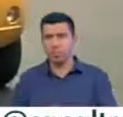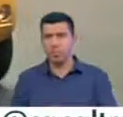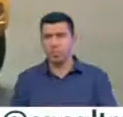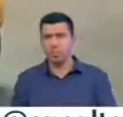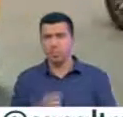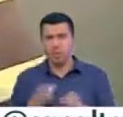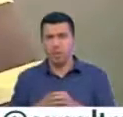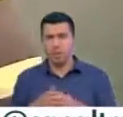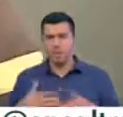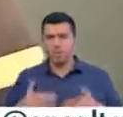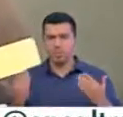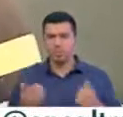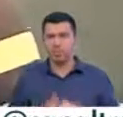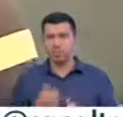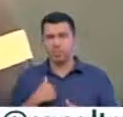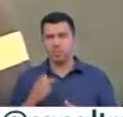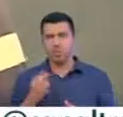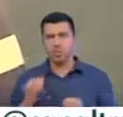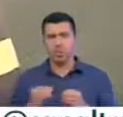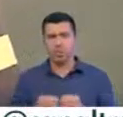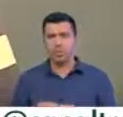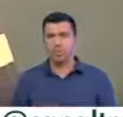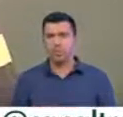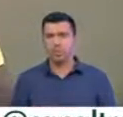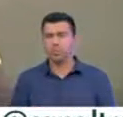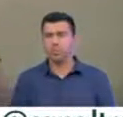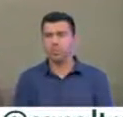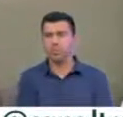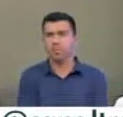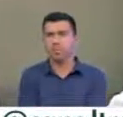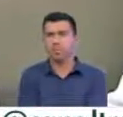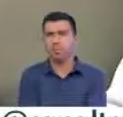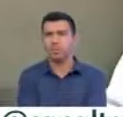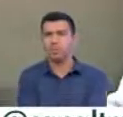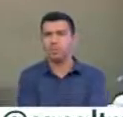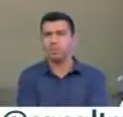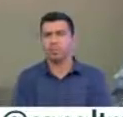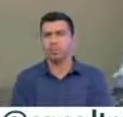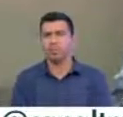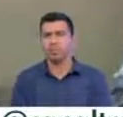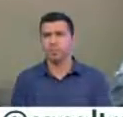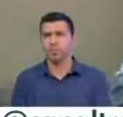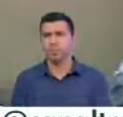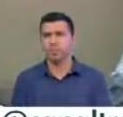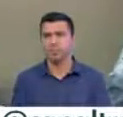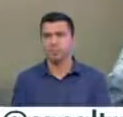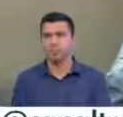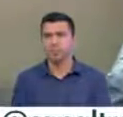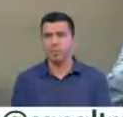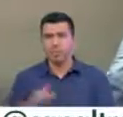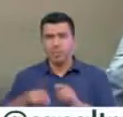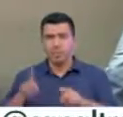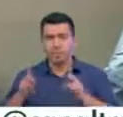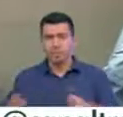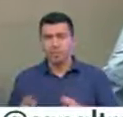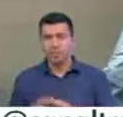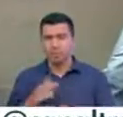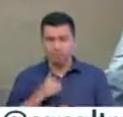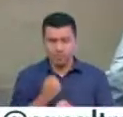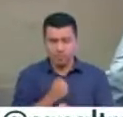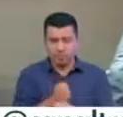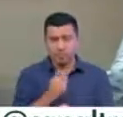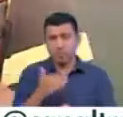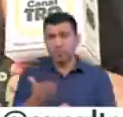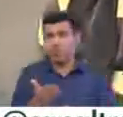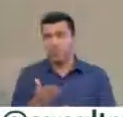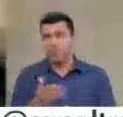inconforme. O sea, me parece que no sería bueno, ¿no? Porque hay algunos que trabajamos después de las 10 de la noche, entonces necesitaríamos